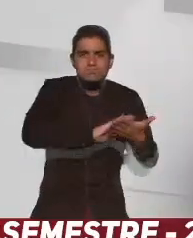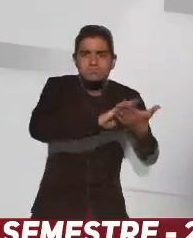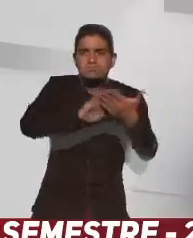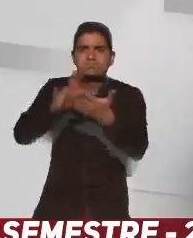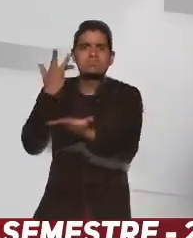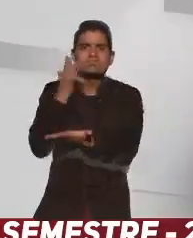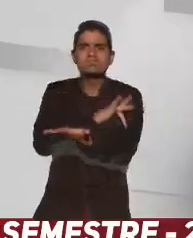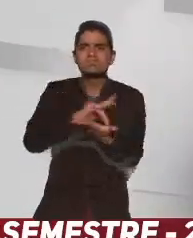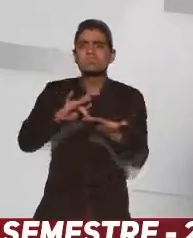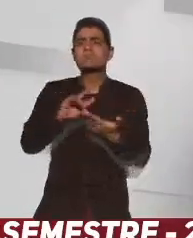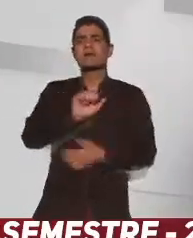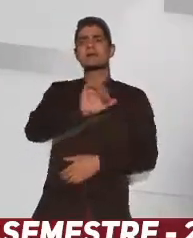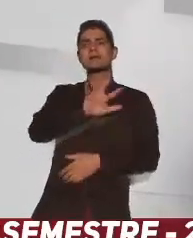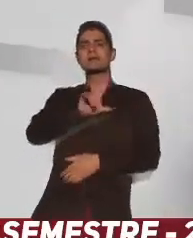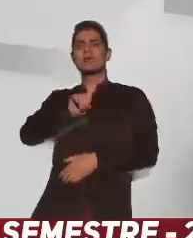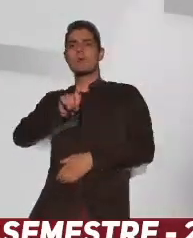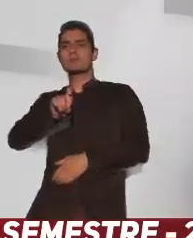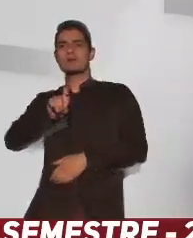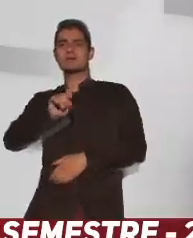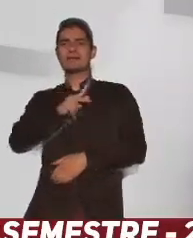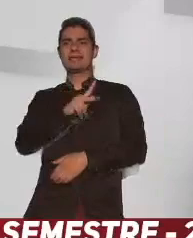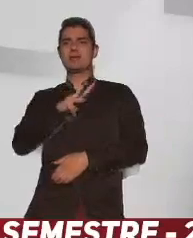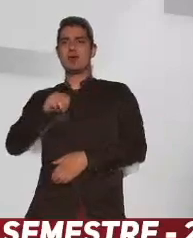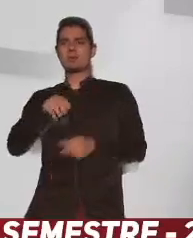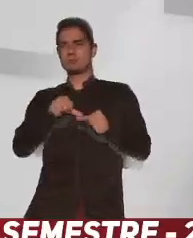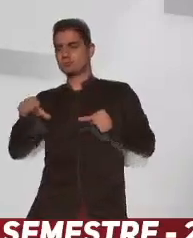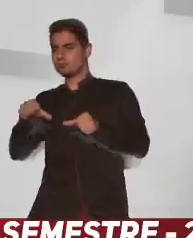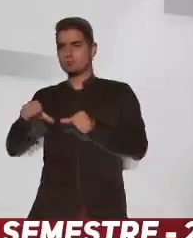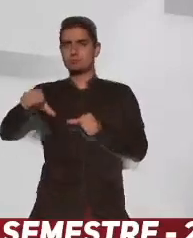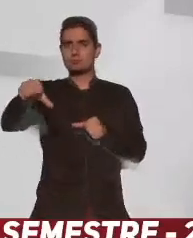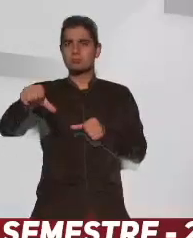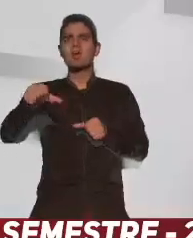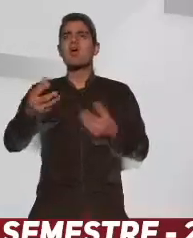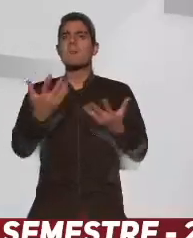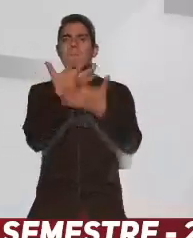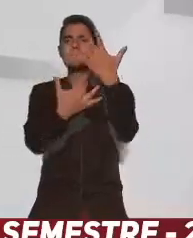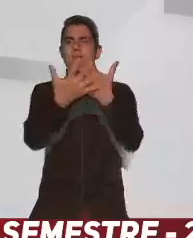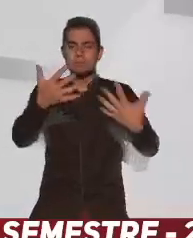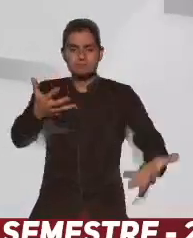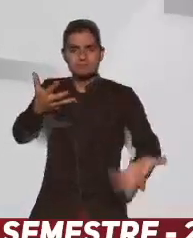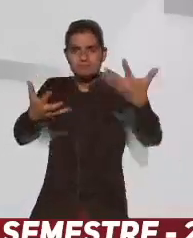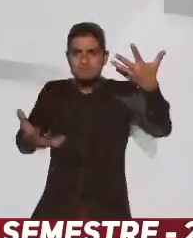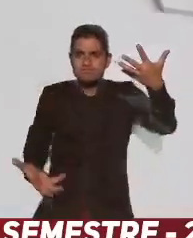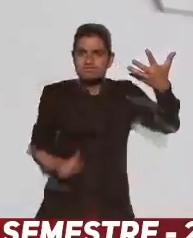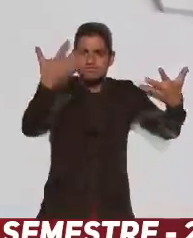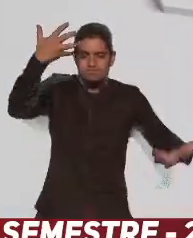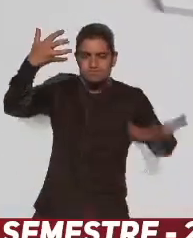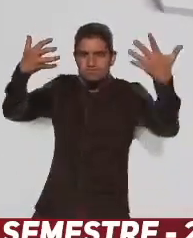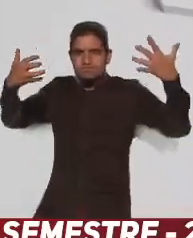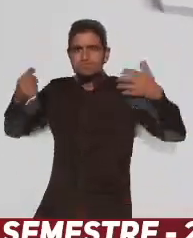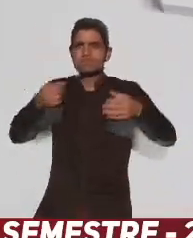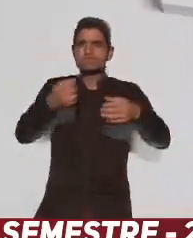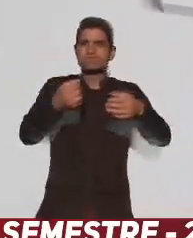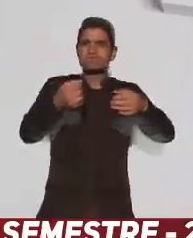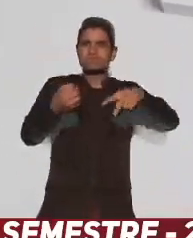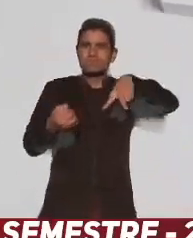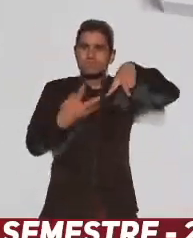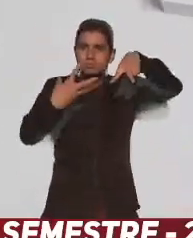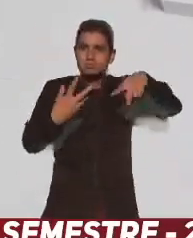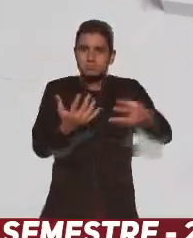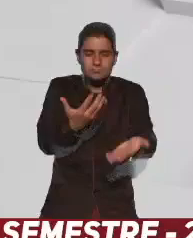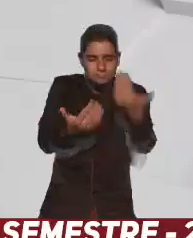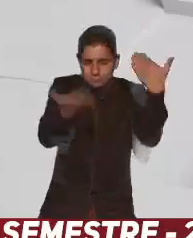de desminado manual y estudios no técnicos en todo el municipio. Saber que los niños de nuestro campo pueden